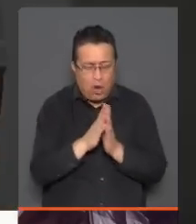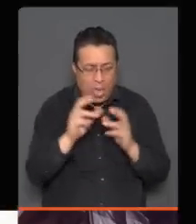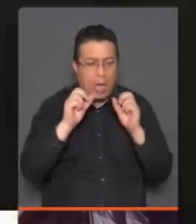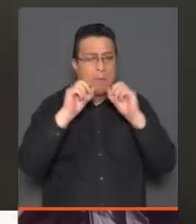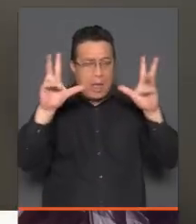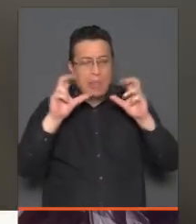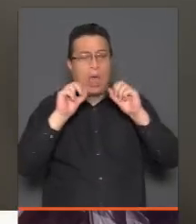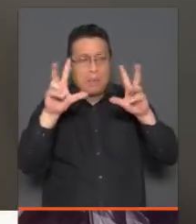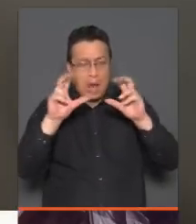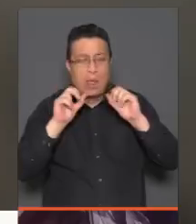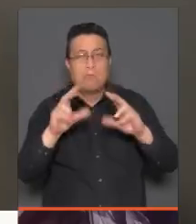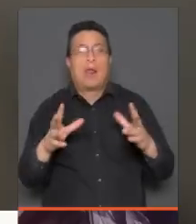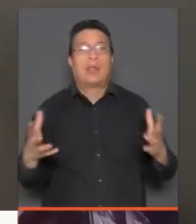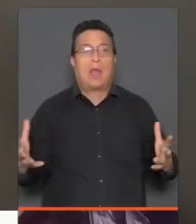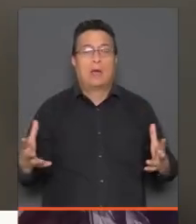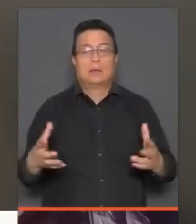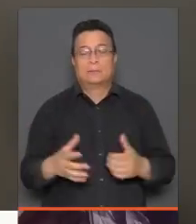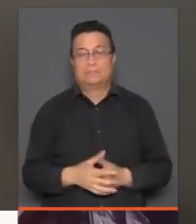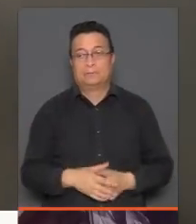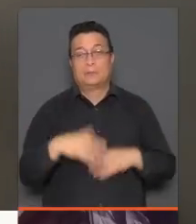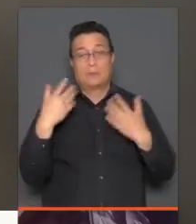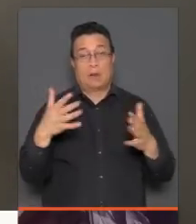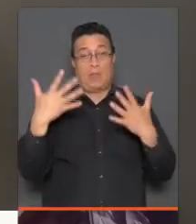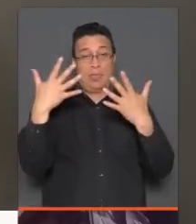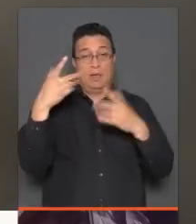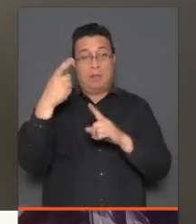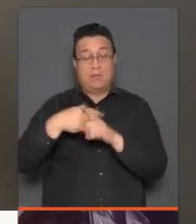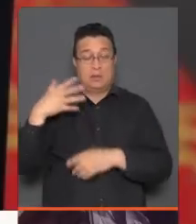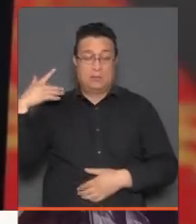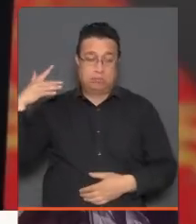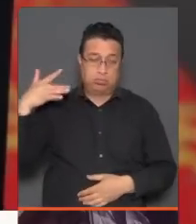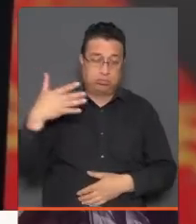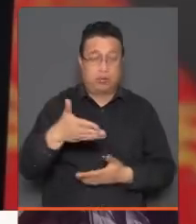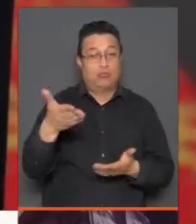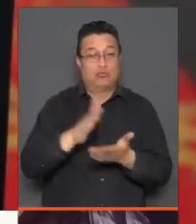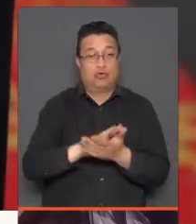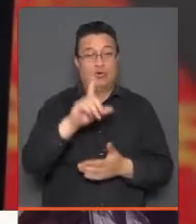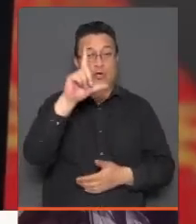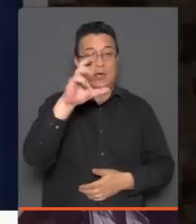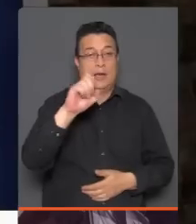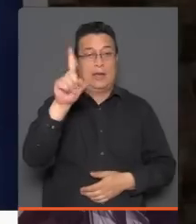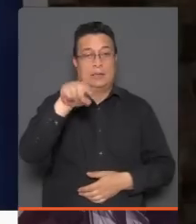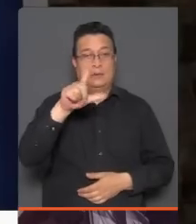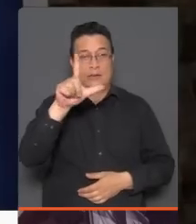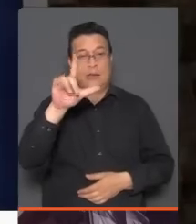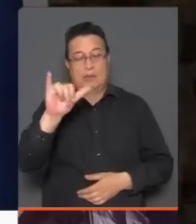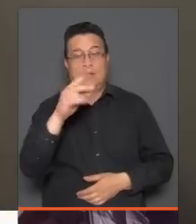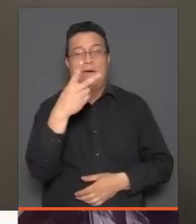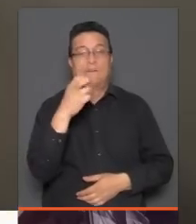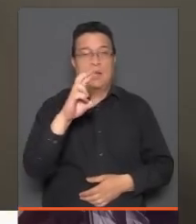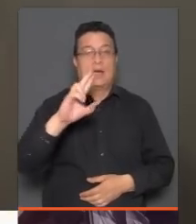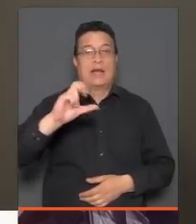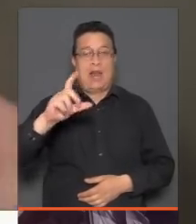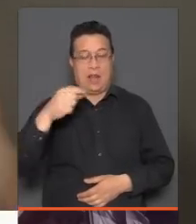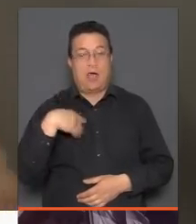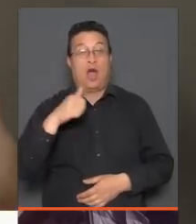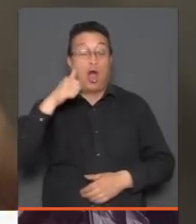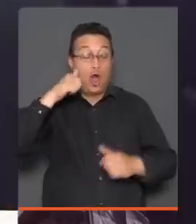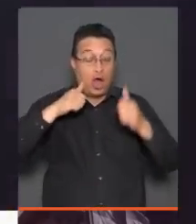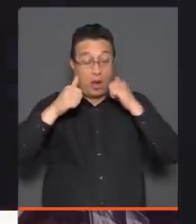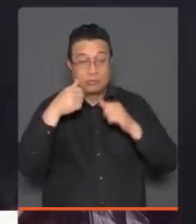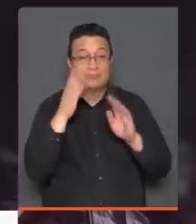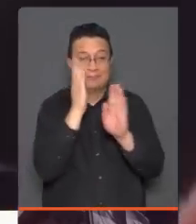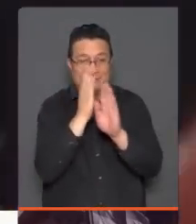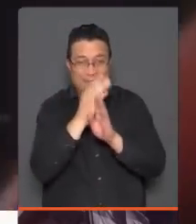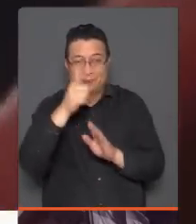despierta. Han pasado 10 meses de la muerte de Leslie Vergara Pavés. Una inyección en un centro estético clandestino le arrebató